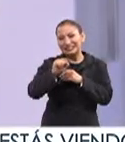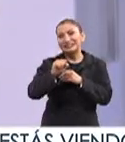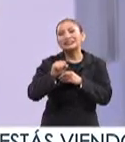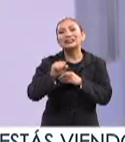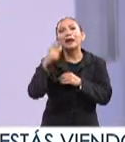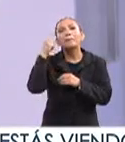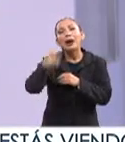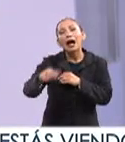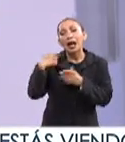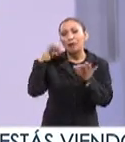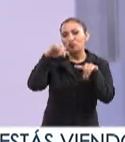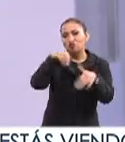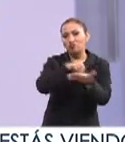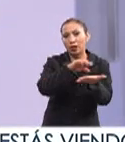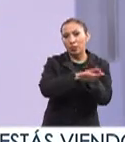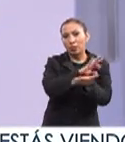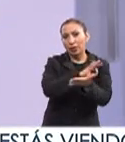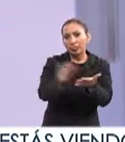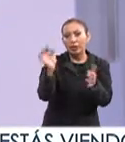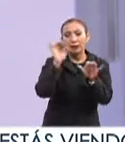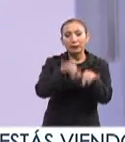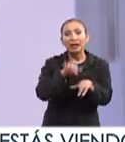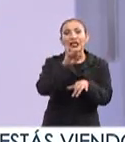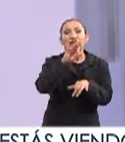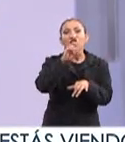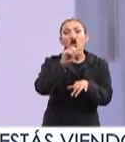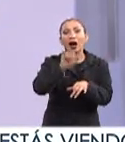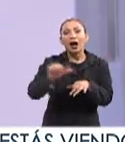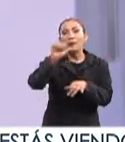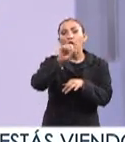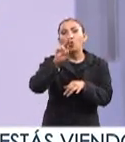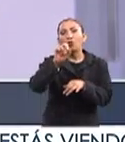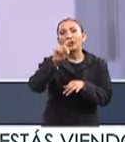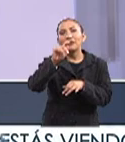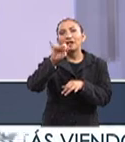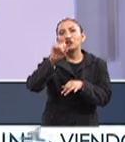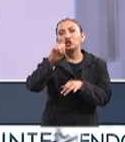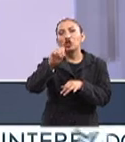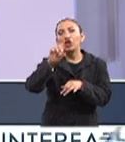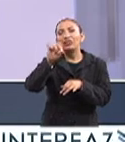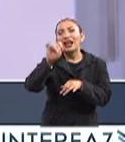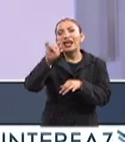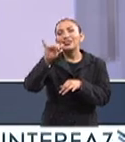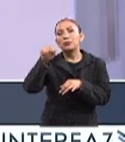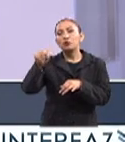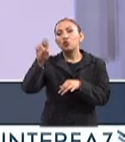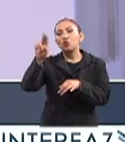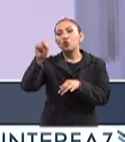información, para poderse inscribir, pueden escribir a info@universodeletras.com